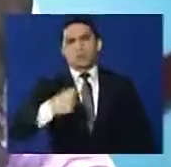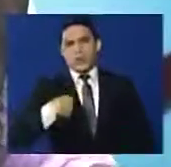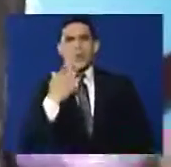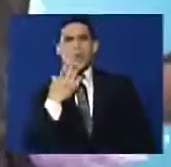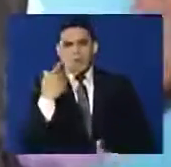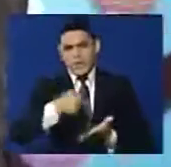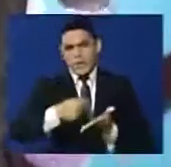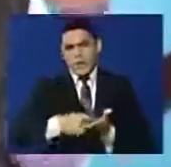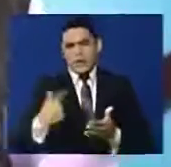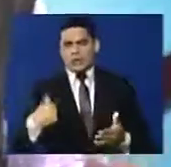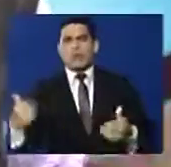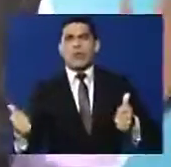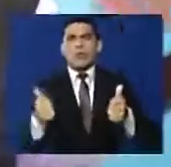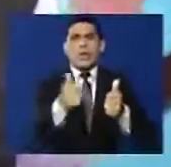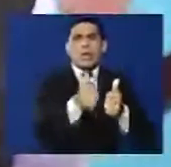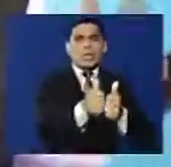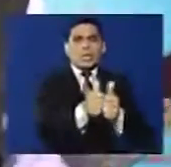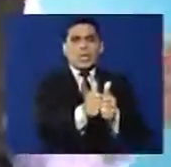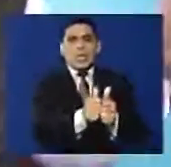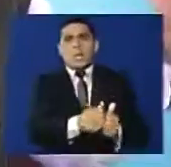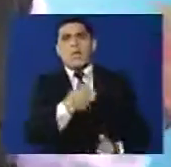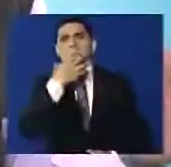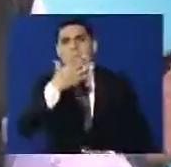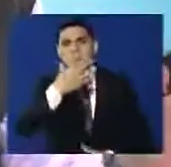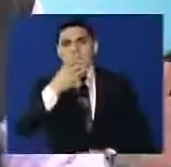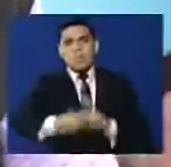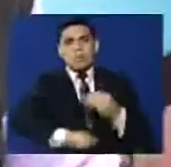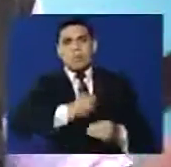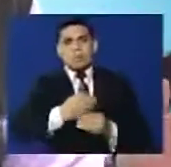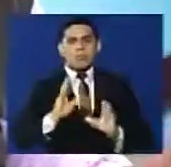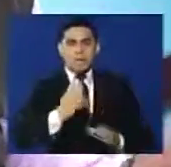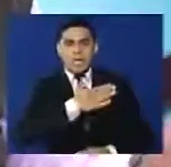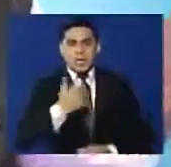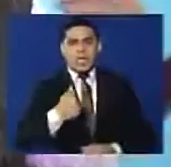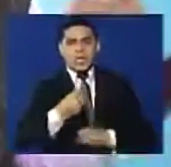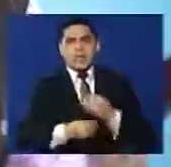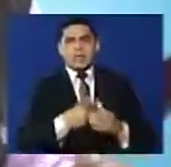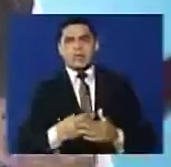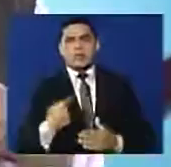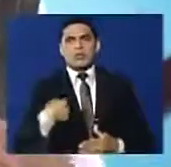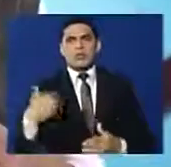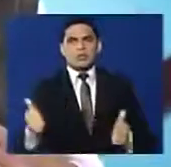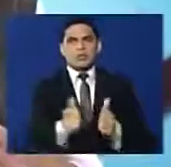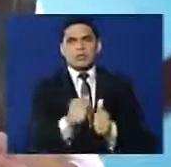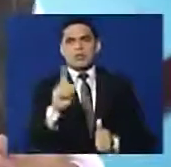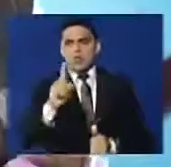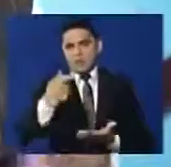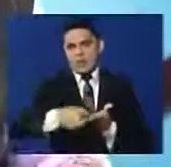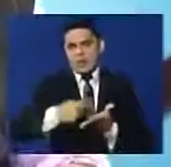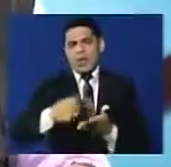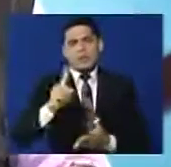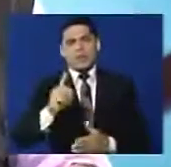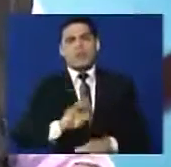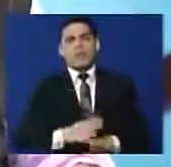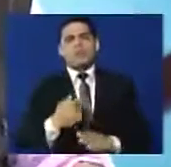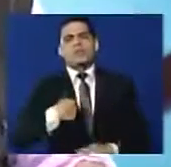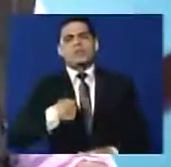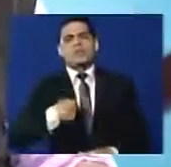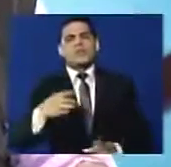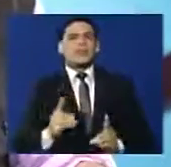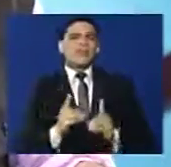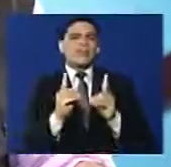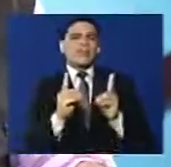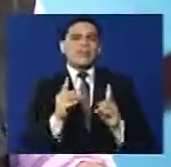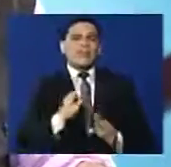Ajá. Ah, no, chévere, el que lo quiera hacer, que lo haga. Claro. Yo no me acerco a una candidatura porque me paguen. Yo me acerco a una candidatura